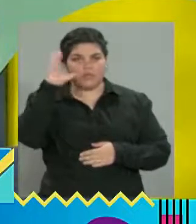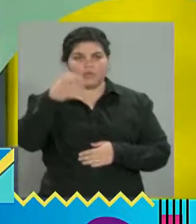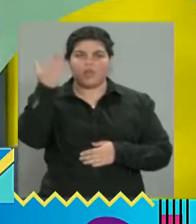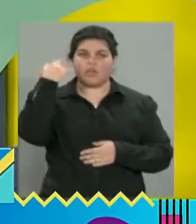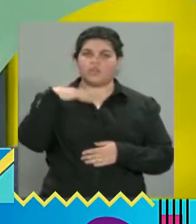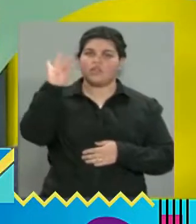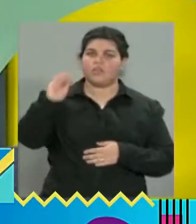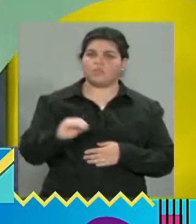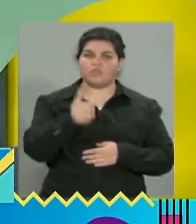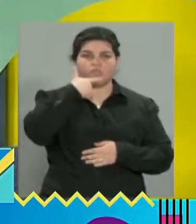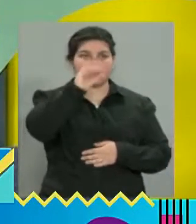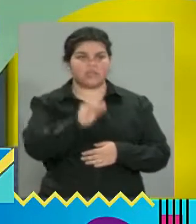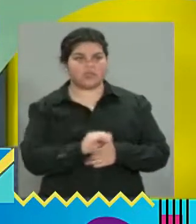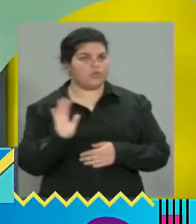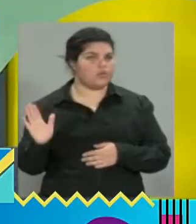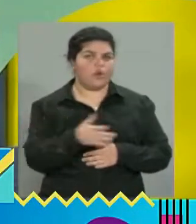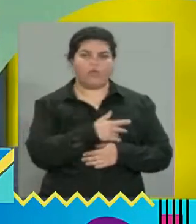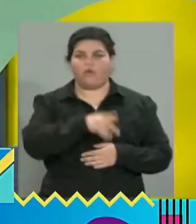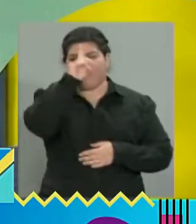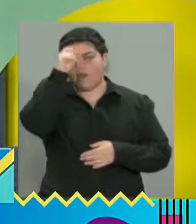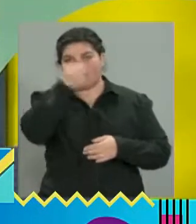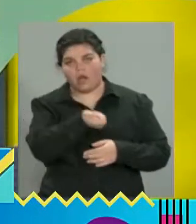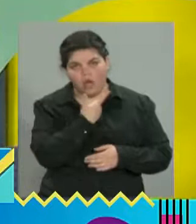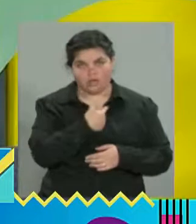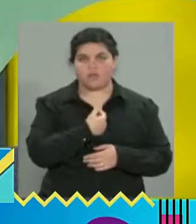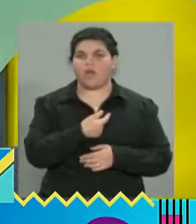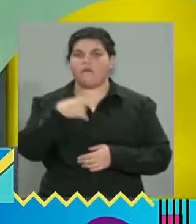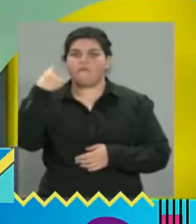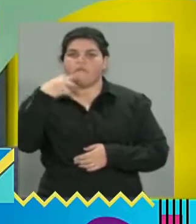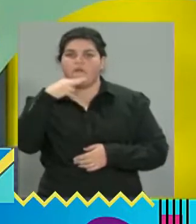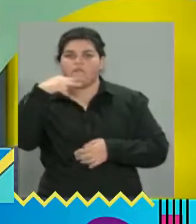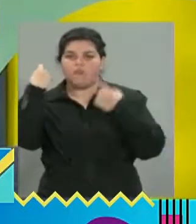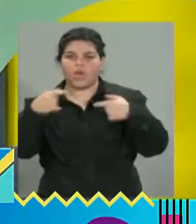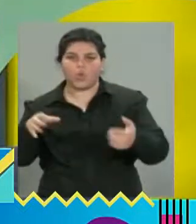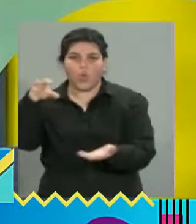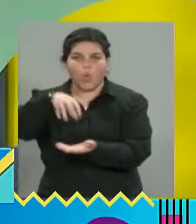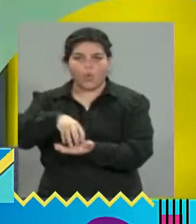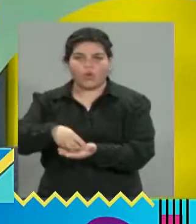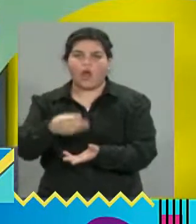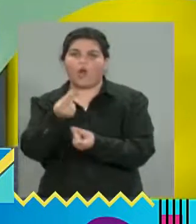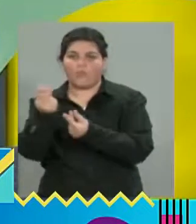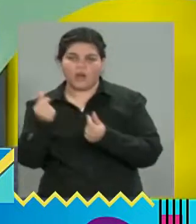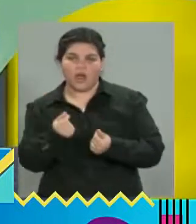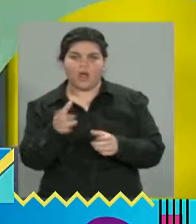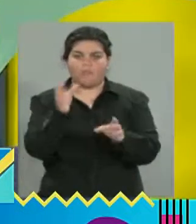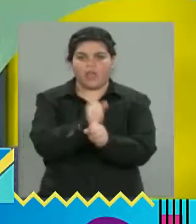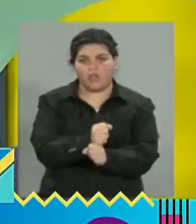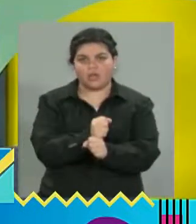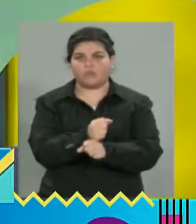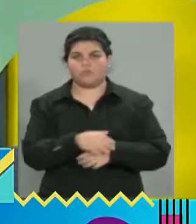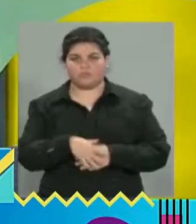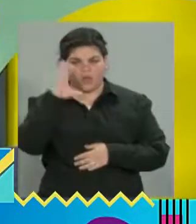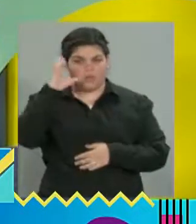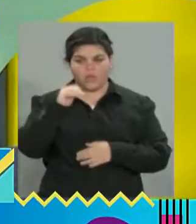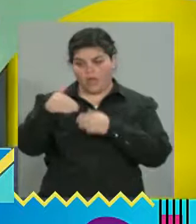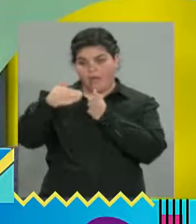diputados senadores en todos lados, en la farmacia, en la verdulería, en el colectivo. O sea, yo me acuerdo en la verdulería de la